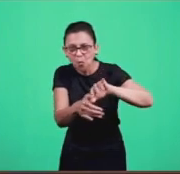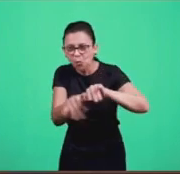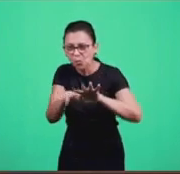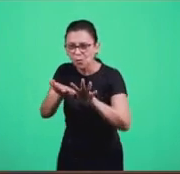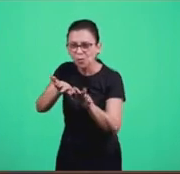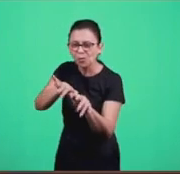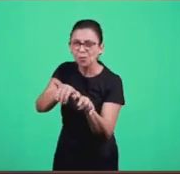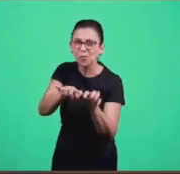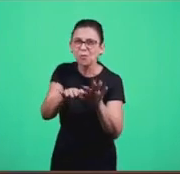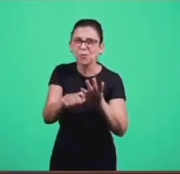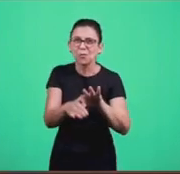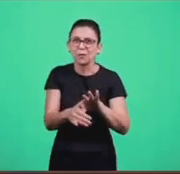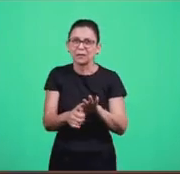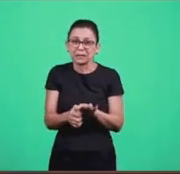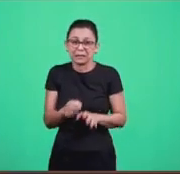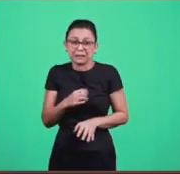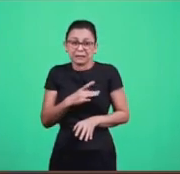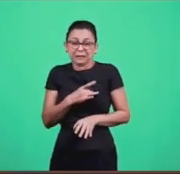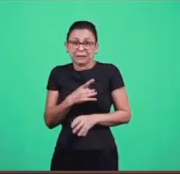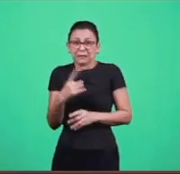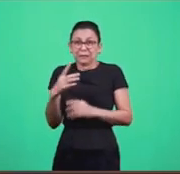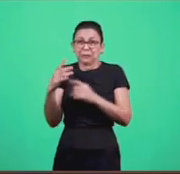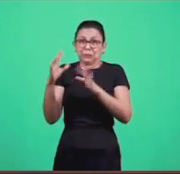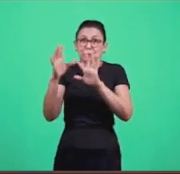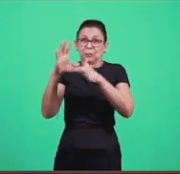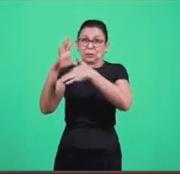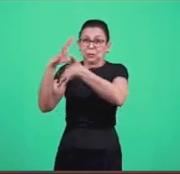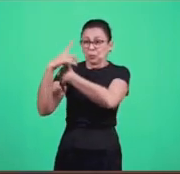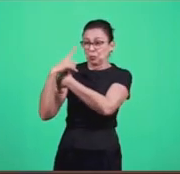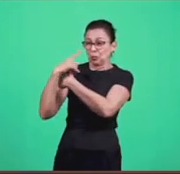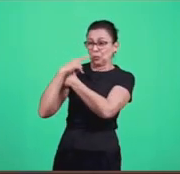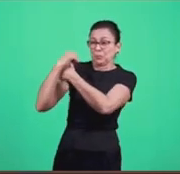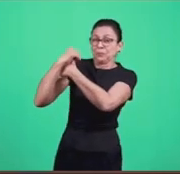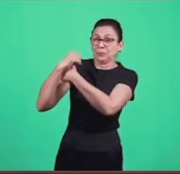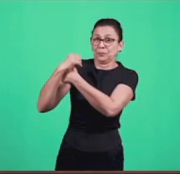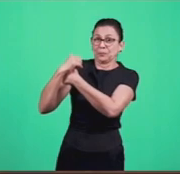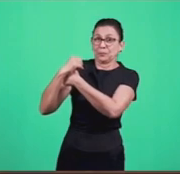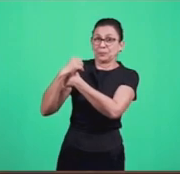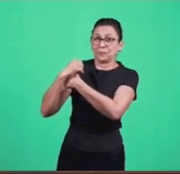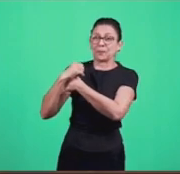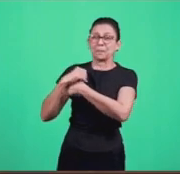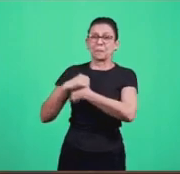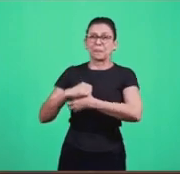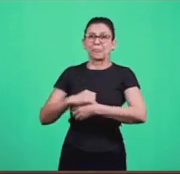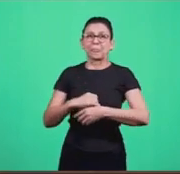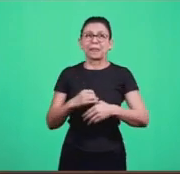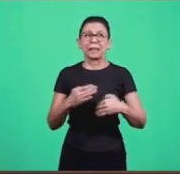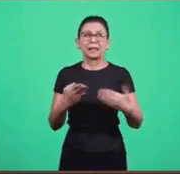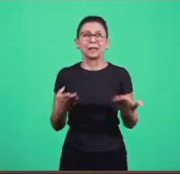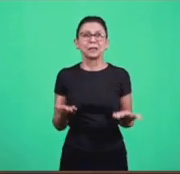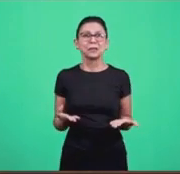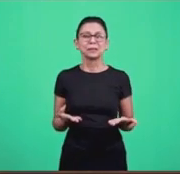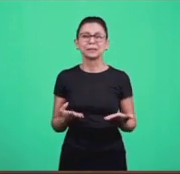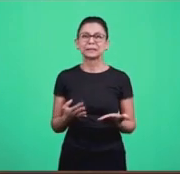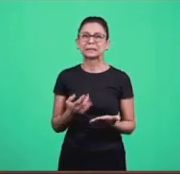con hambre, ¿no? Y a veces así, cuando el hombre no oye la voz del Señor, no entiende el momento que está viviendo,